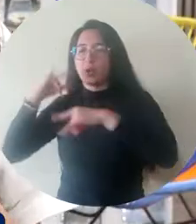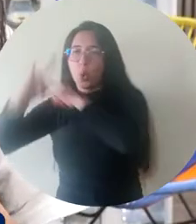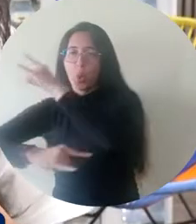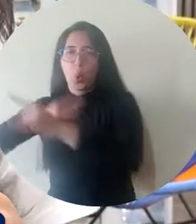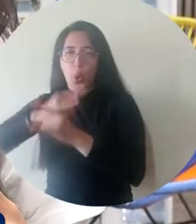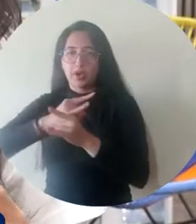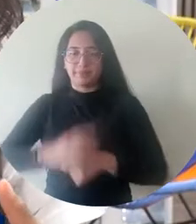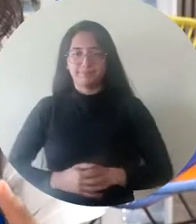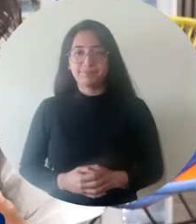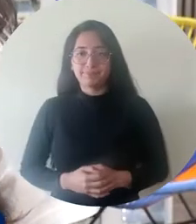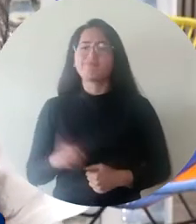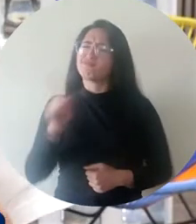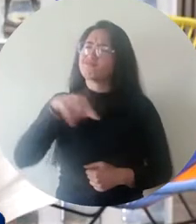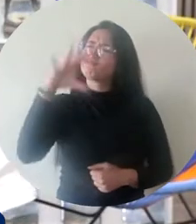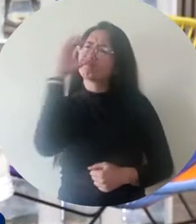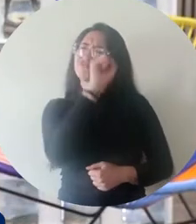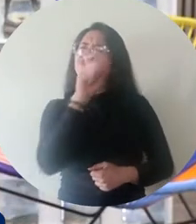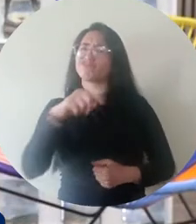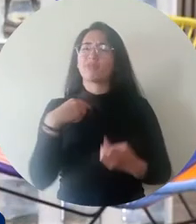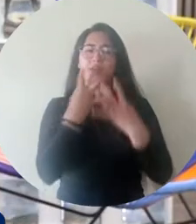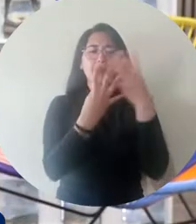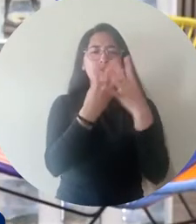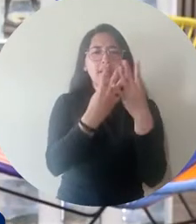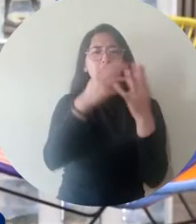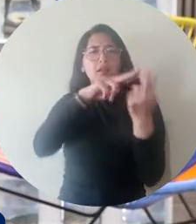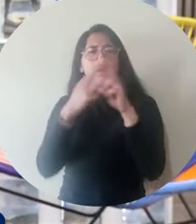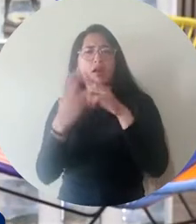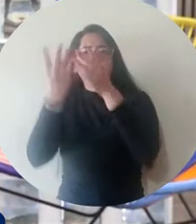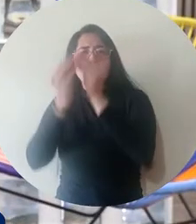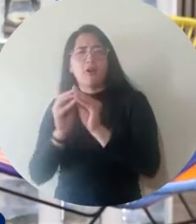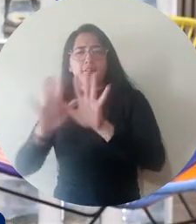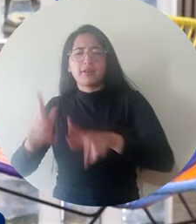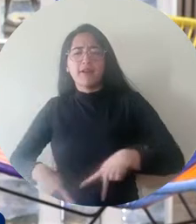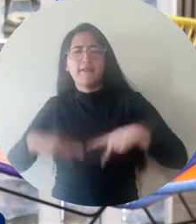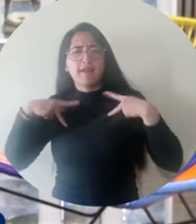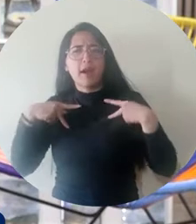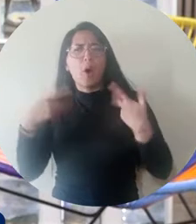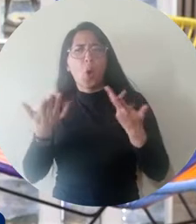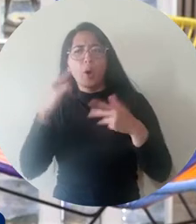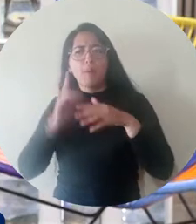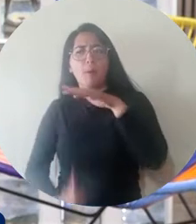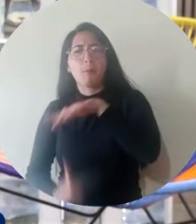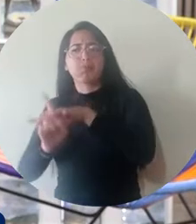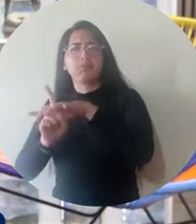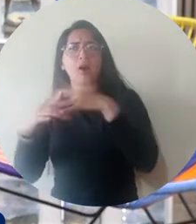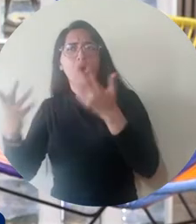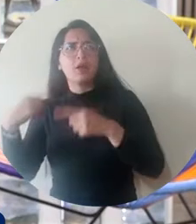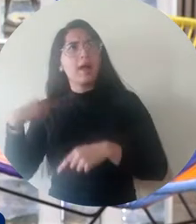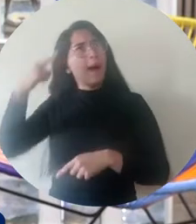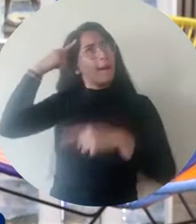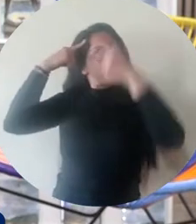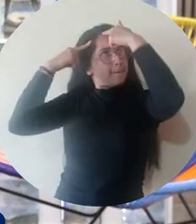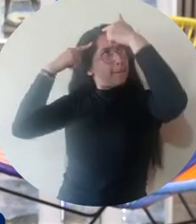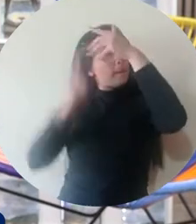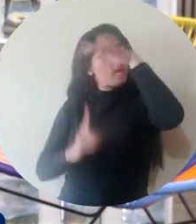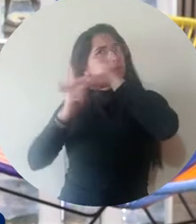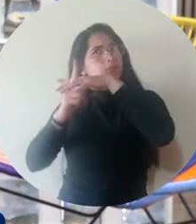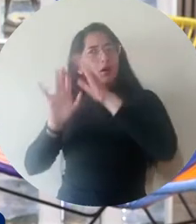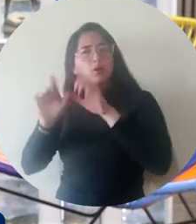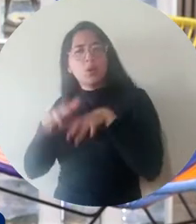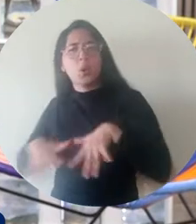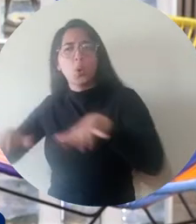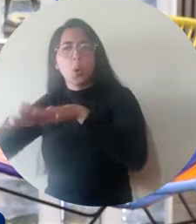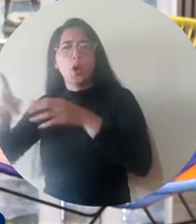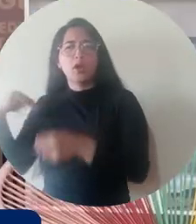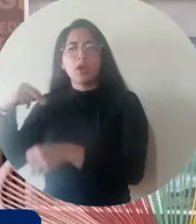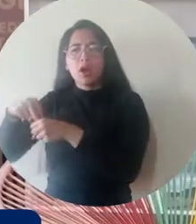matemáticas tienen que ver mucho en la forma de vida, cómo se asume ese origen, ese pensamiento desde las comunidades indígenas